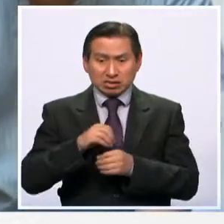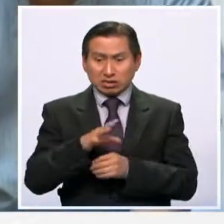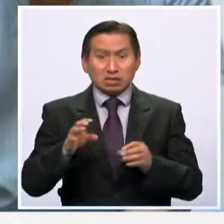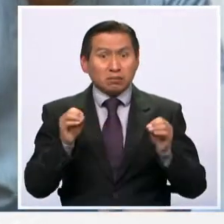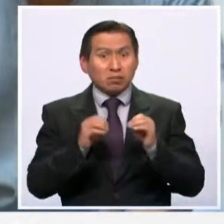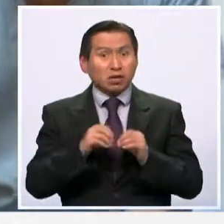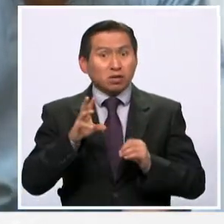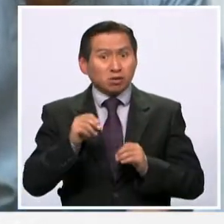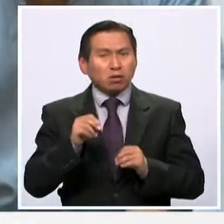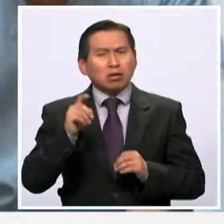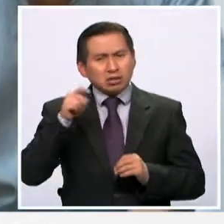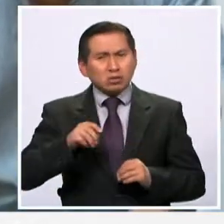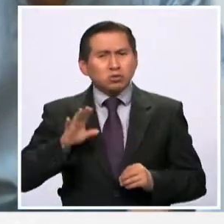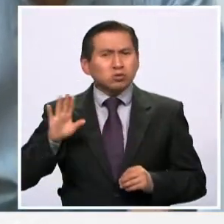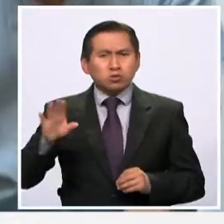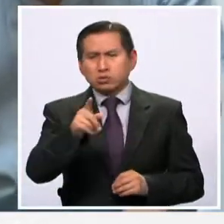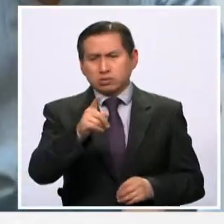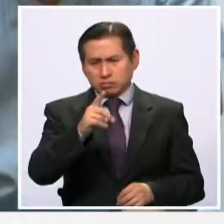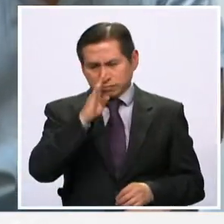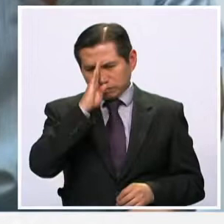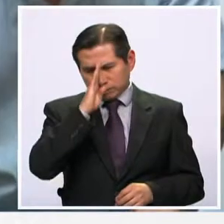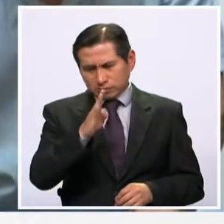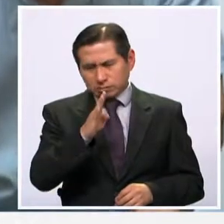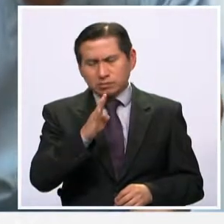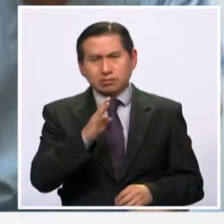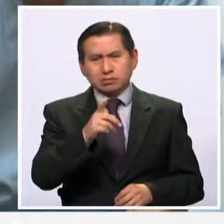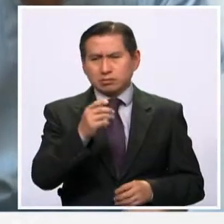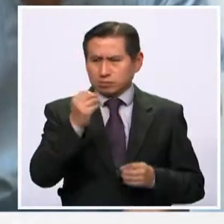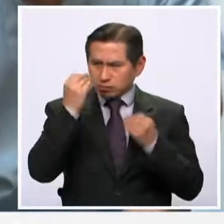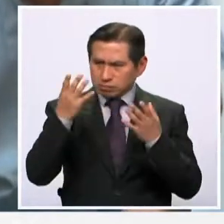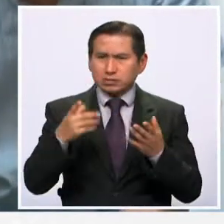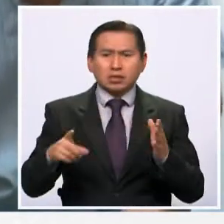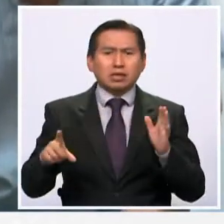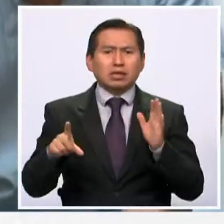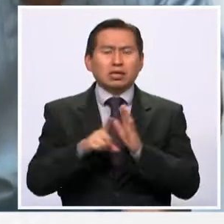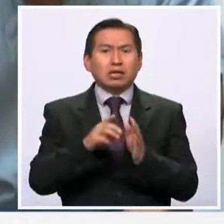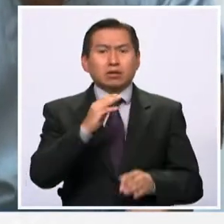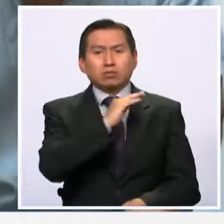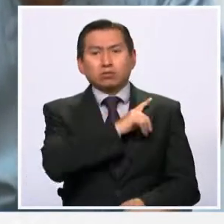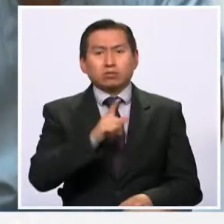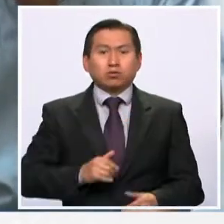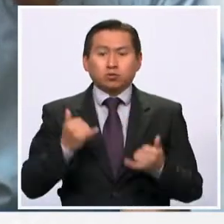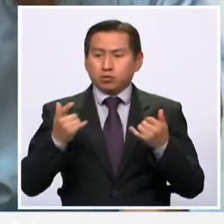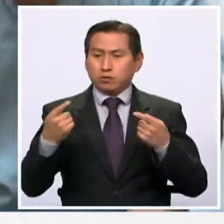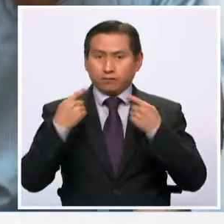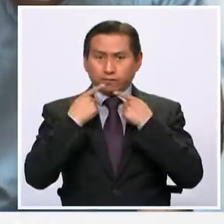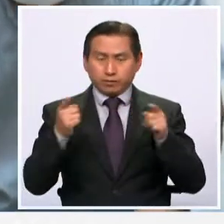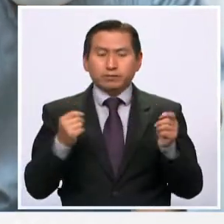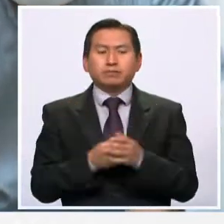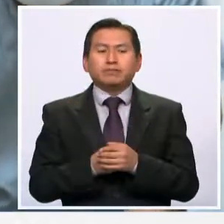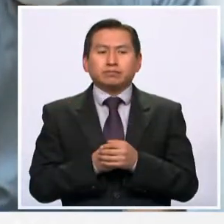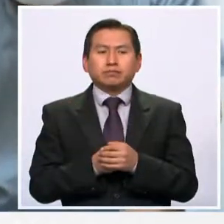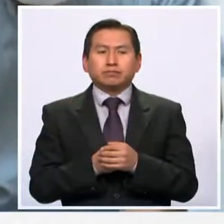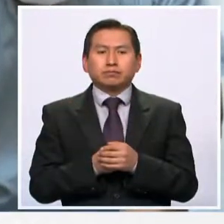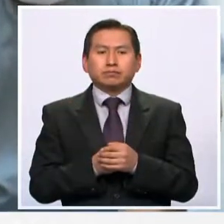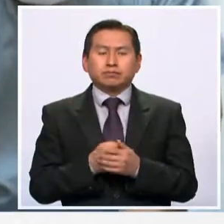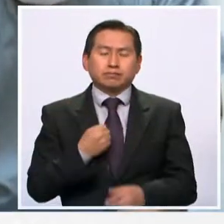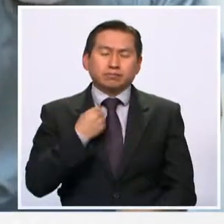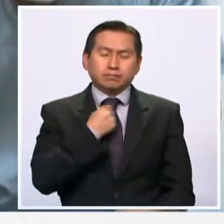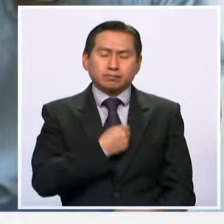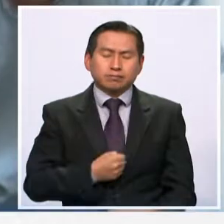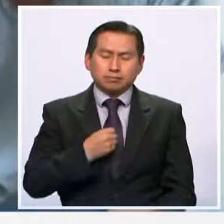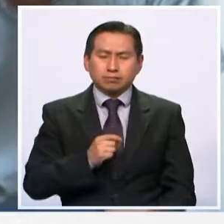que realmente pongamos disciplina a la ley municipal que hoy se va a dar a conocer. Mis sentidos pésames a la